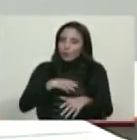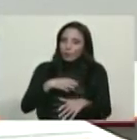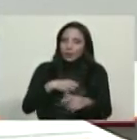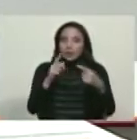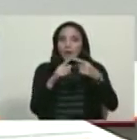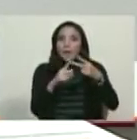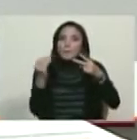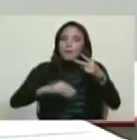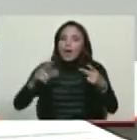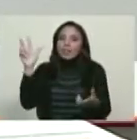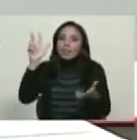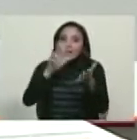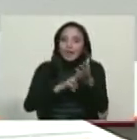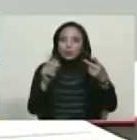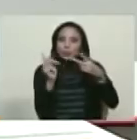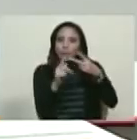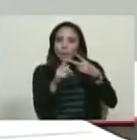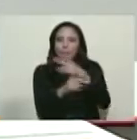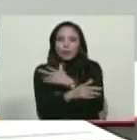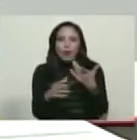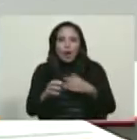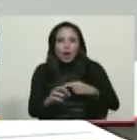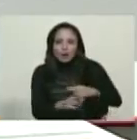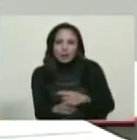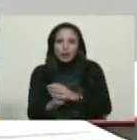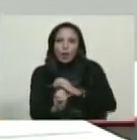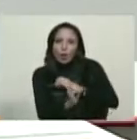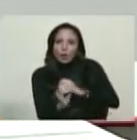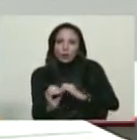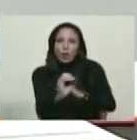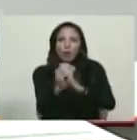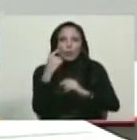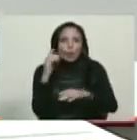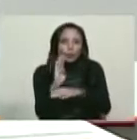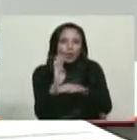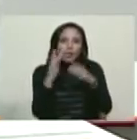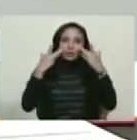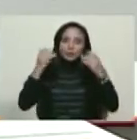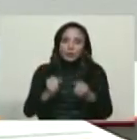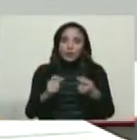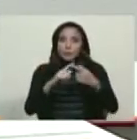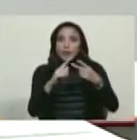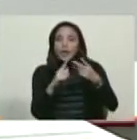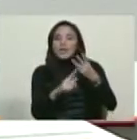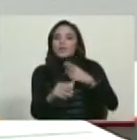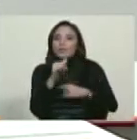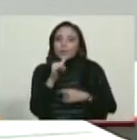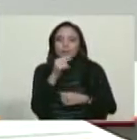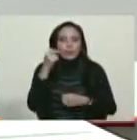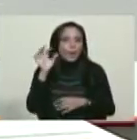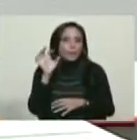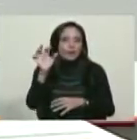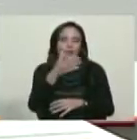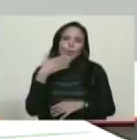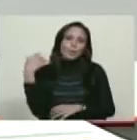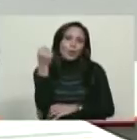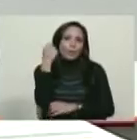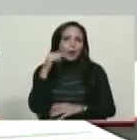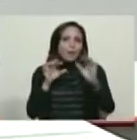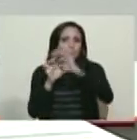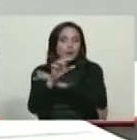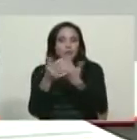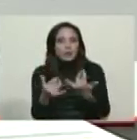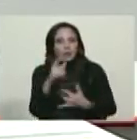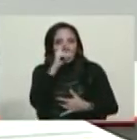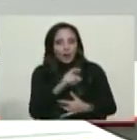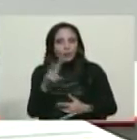y jurisdicción sobre la plataforma continental del Delta del Orinoco. Y bueno, anuncios para nuestra patria, lo mejor para Venezuela en este